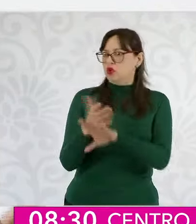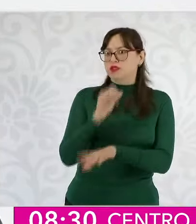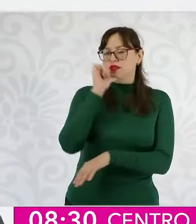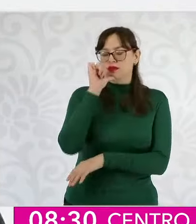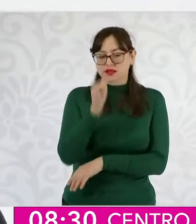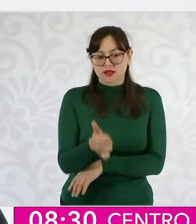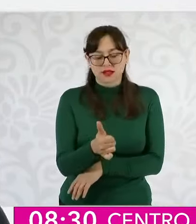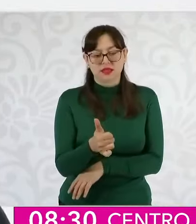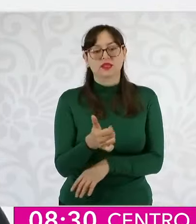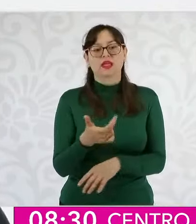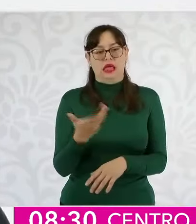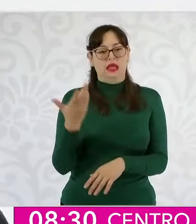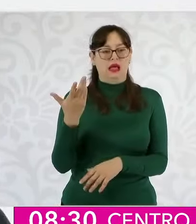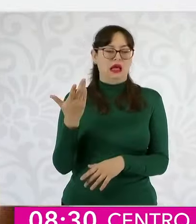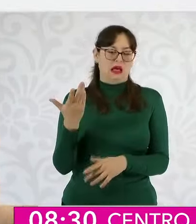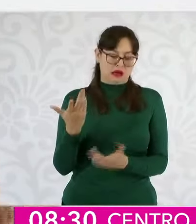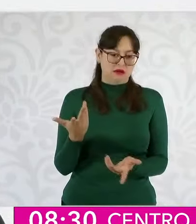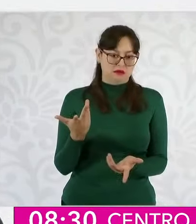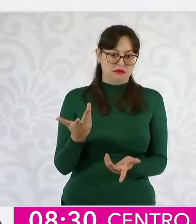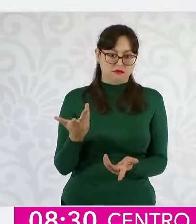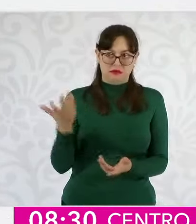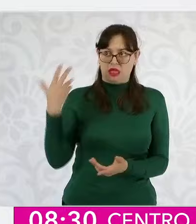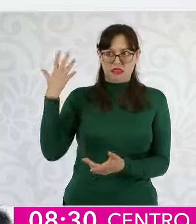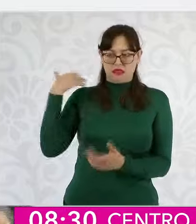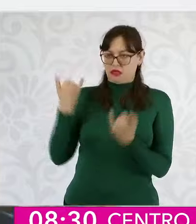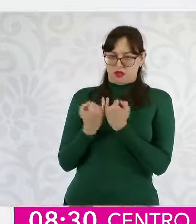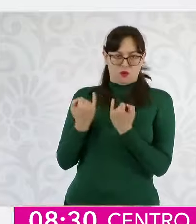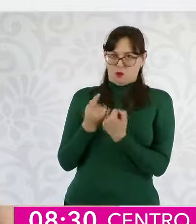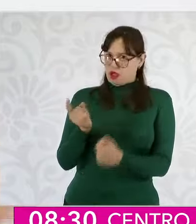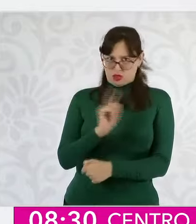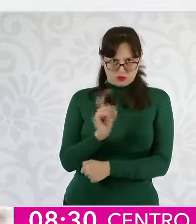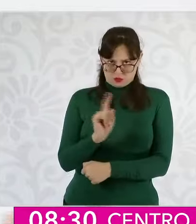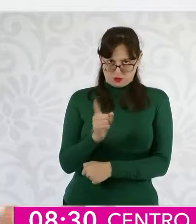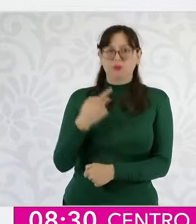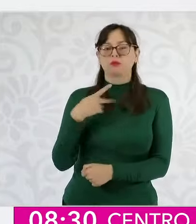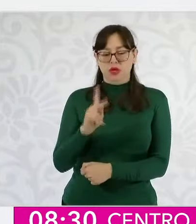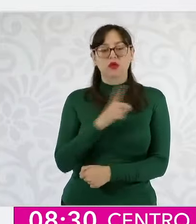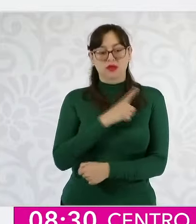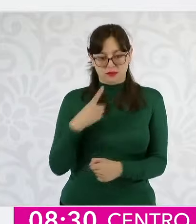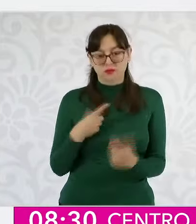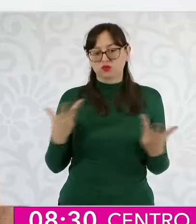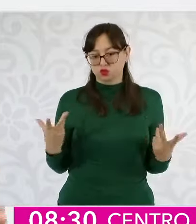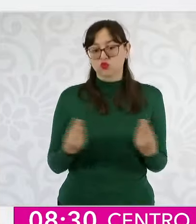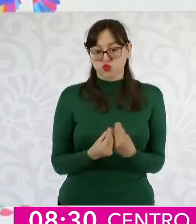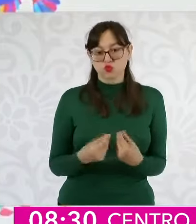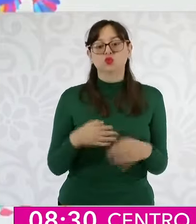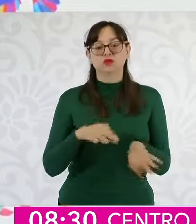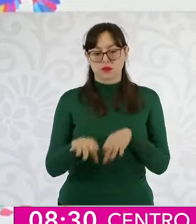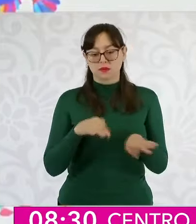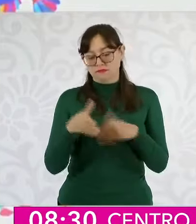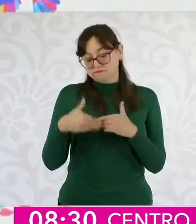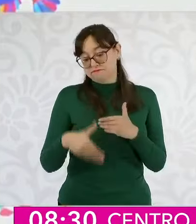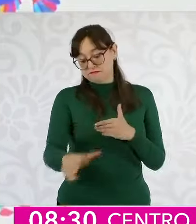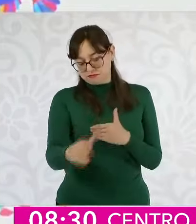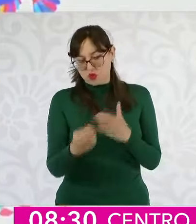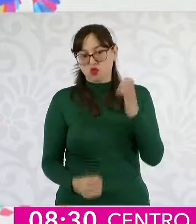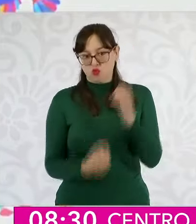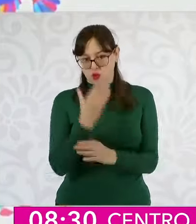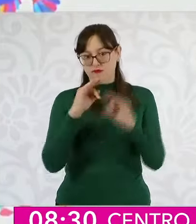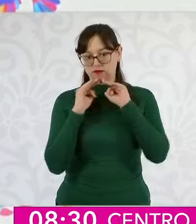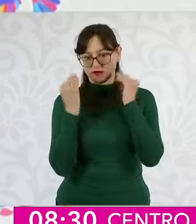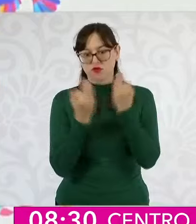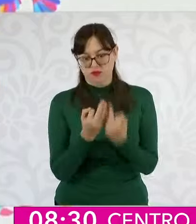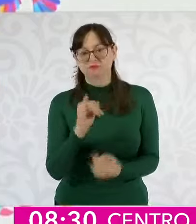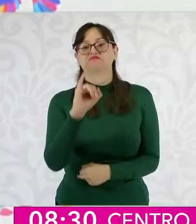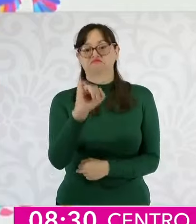ambiente como han impactado en el pasado. Y en eso nos ponemos de acuerdo. Entonces, por eso digo que